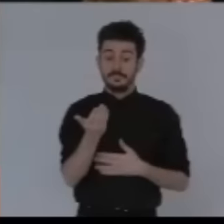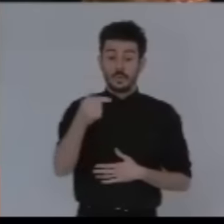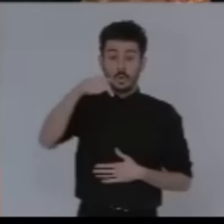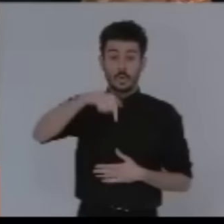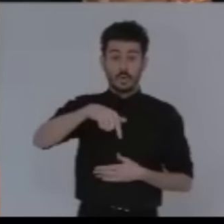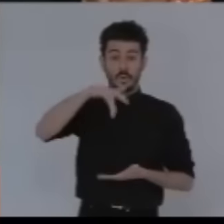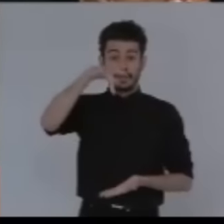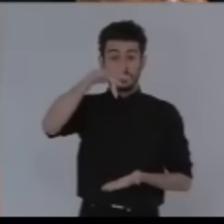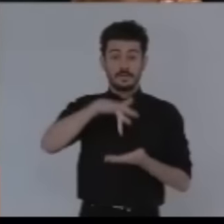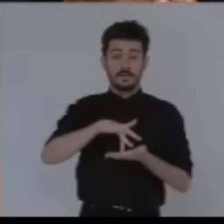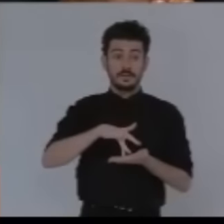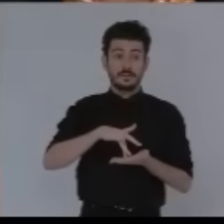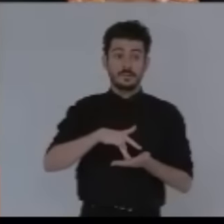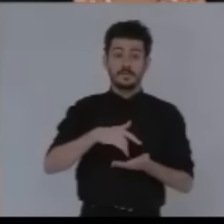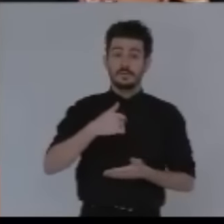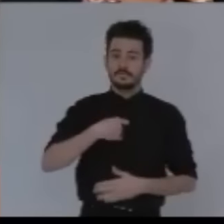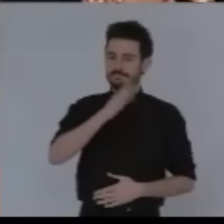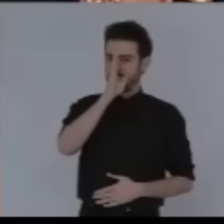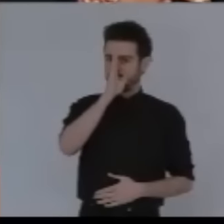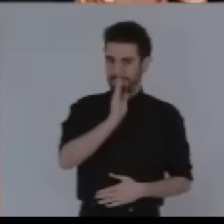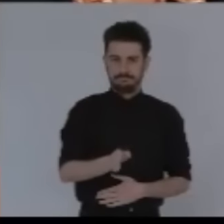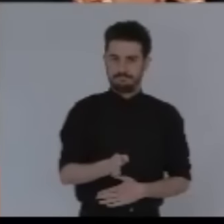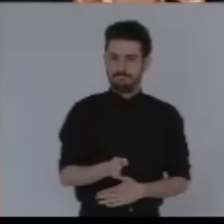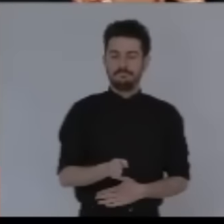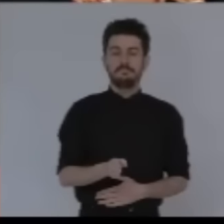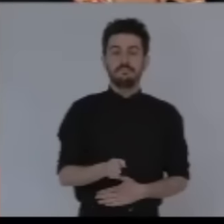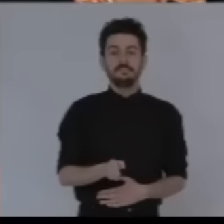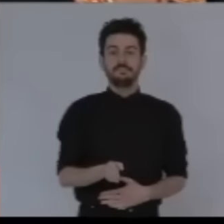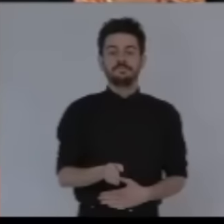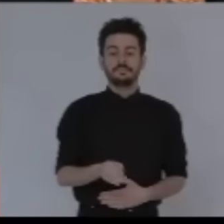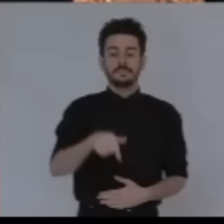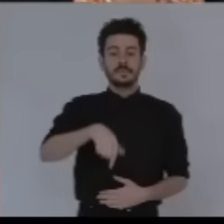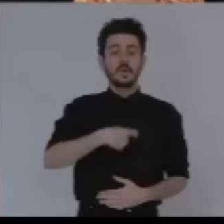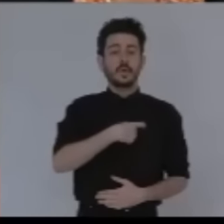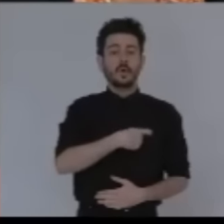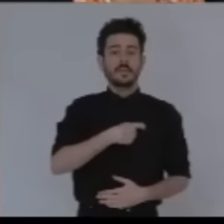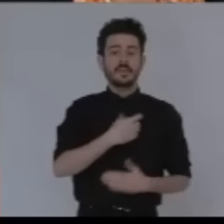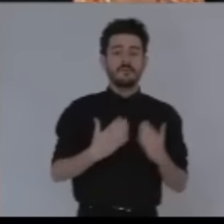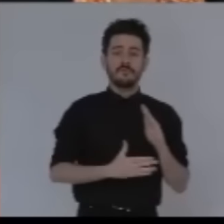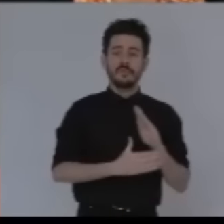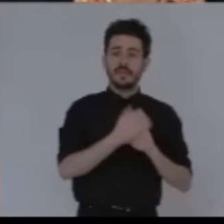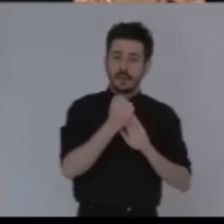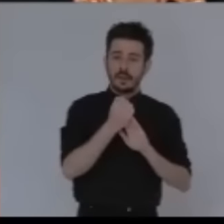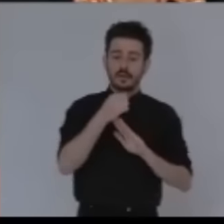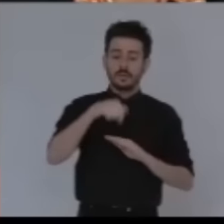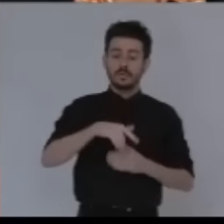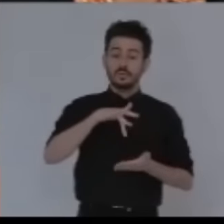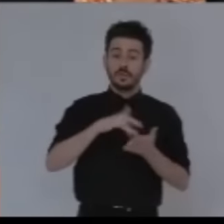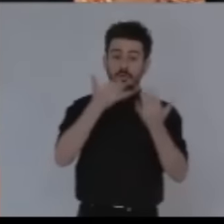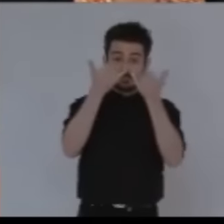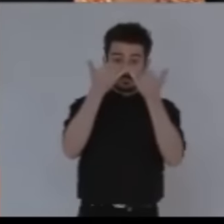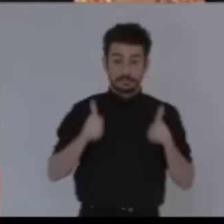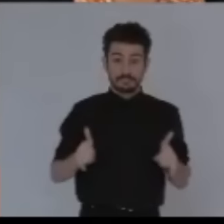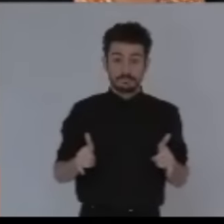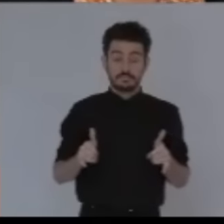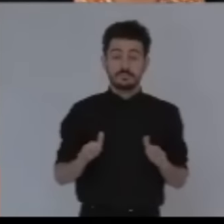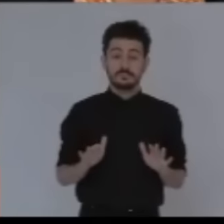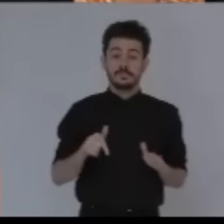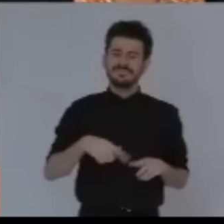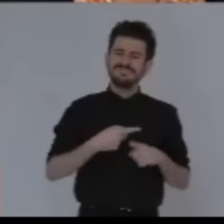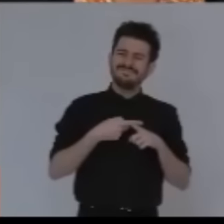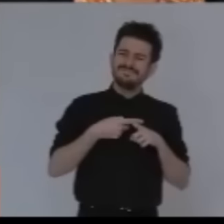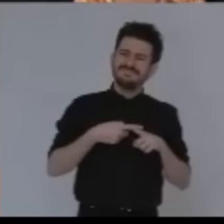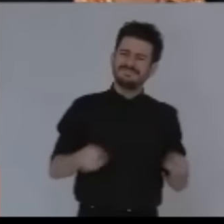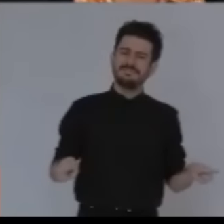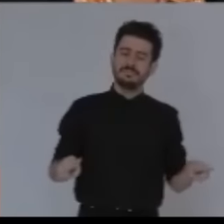hoy no me voy a andar con rodeo. Este comité federal que celebramos esta mañana es distinto